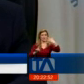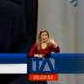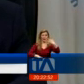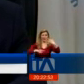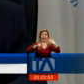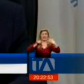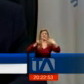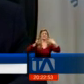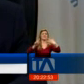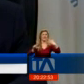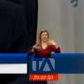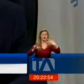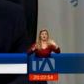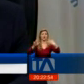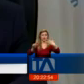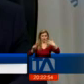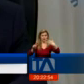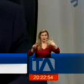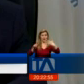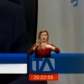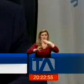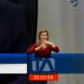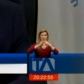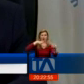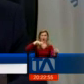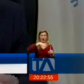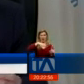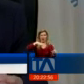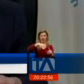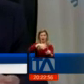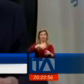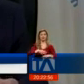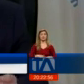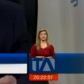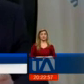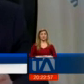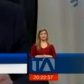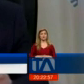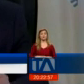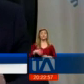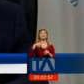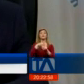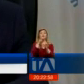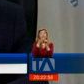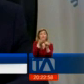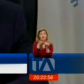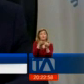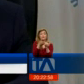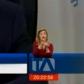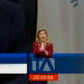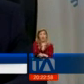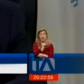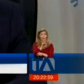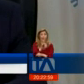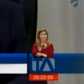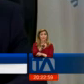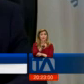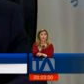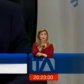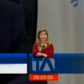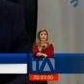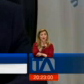escala mundial en el volumen de ataques cibernéticos. Lo que busca este tipo de ataque es saturar la página web